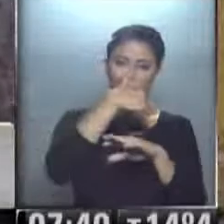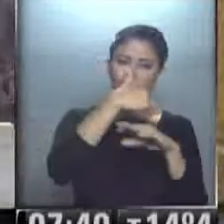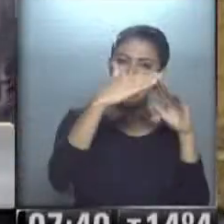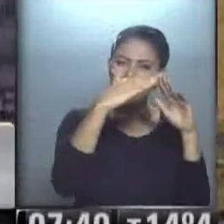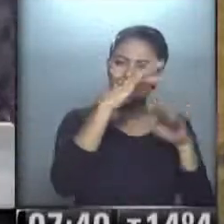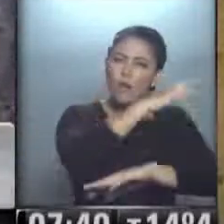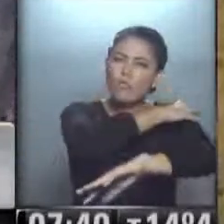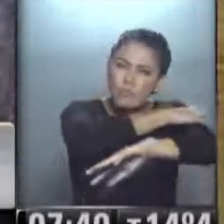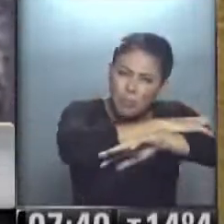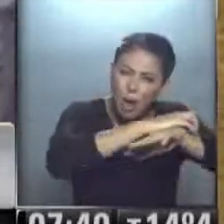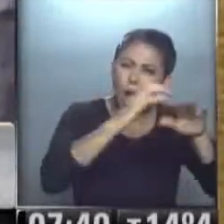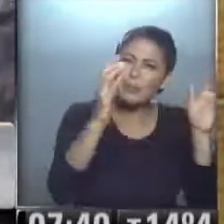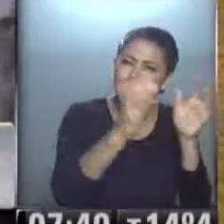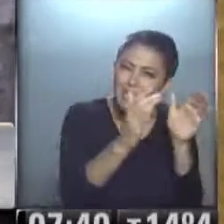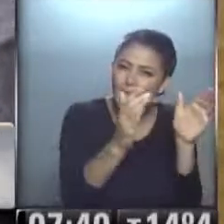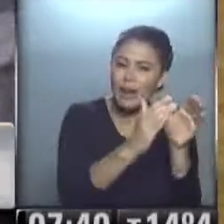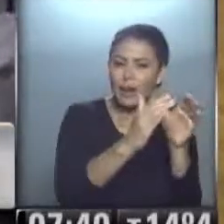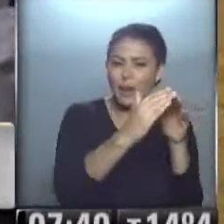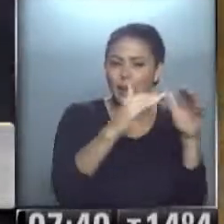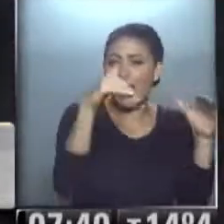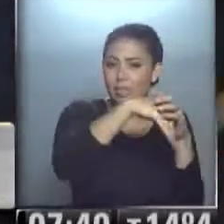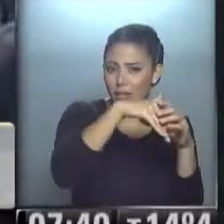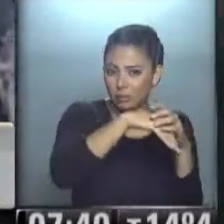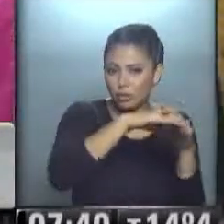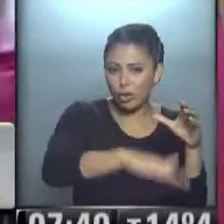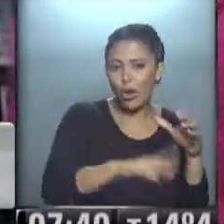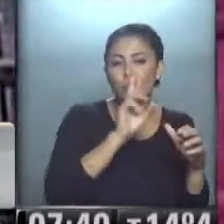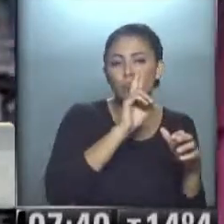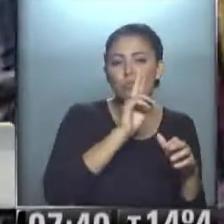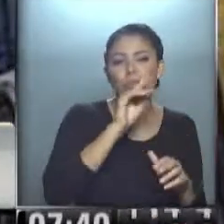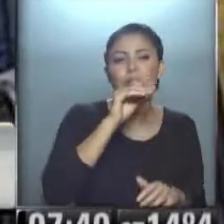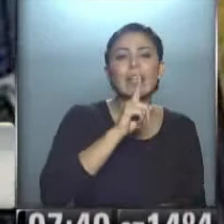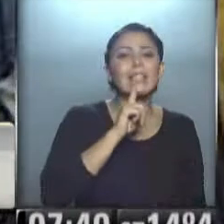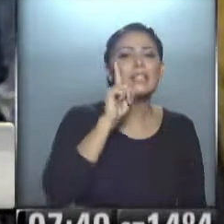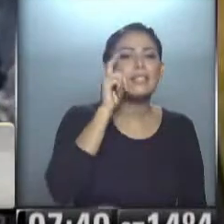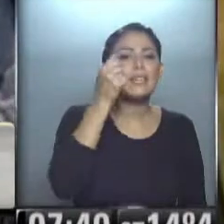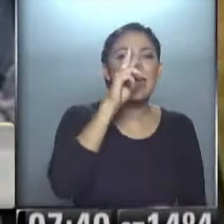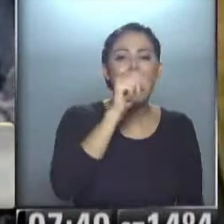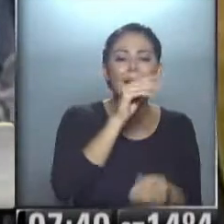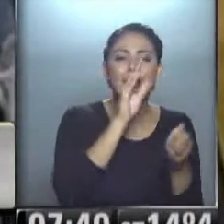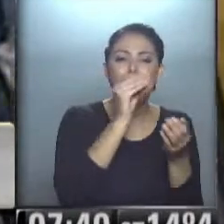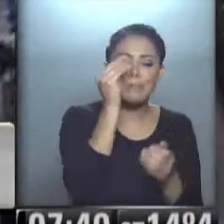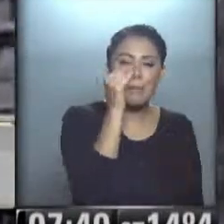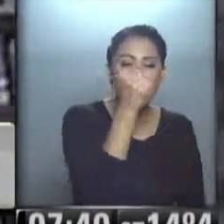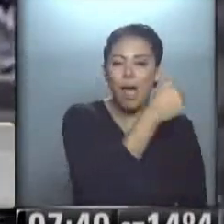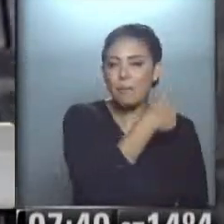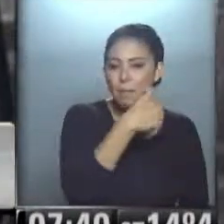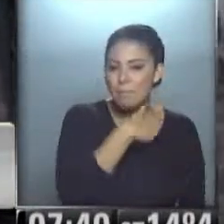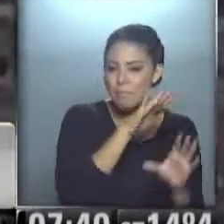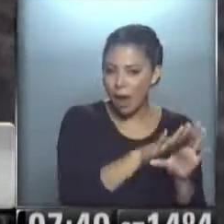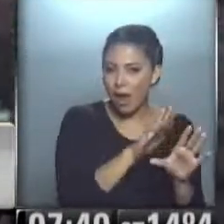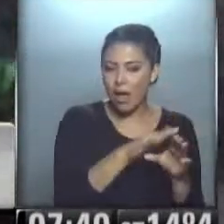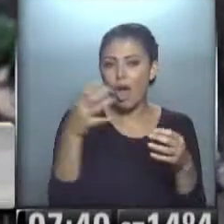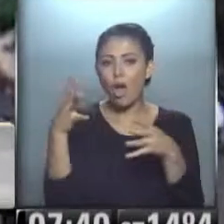si se le puede llamar de esa manera en donde se encontraba tiara junto a a sus padres murió